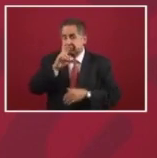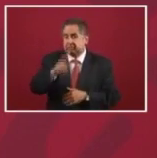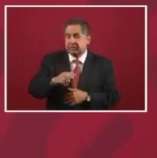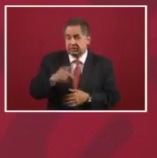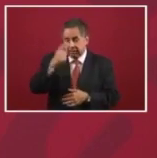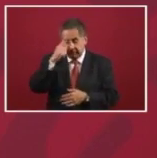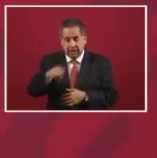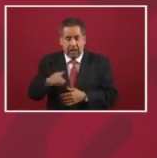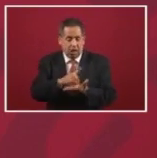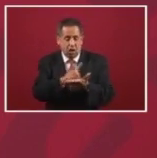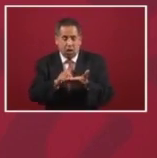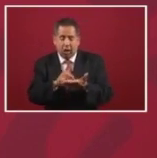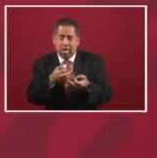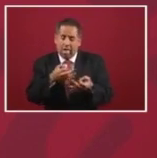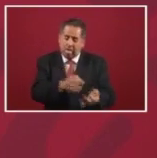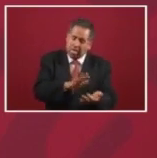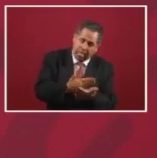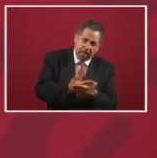contra las adicciones,